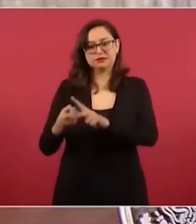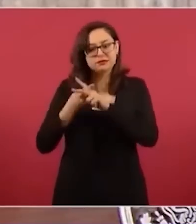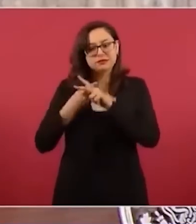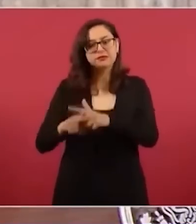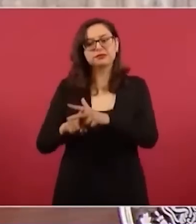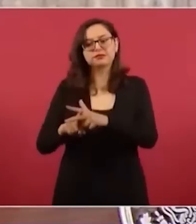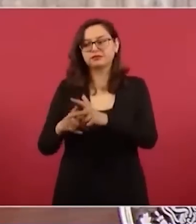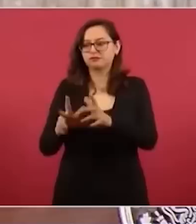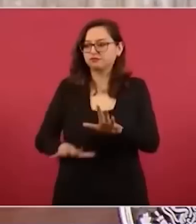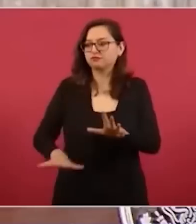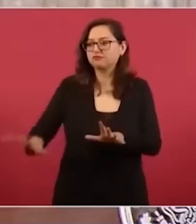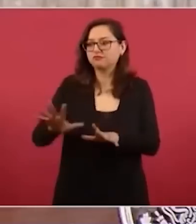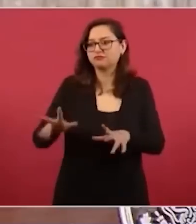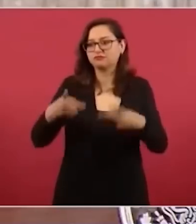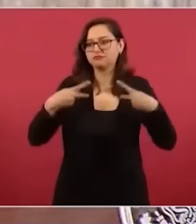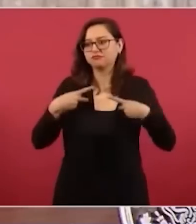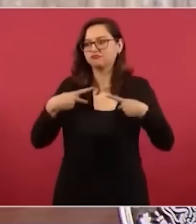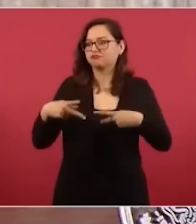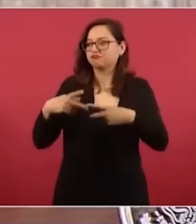Por ejemplo,